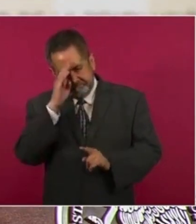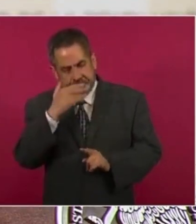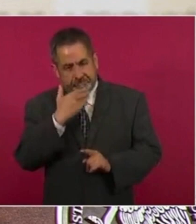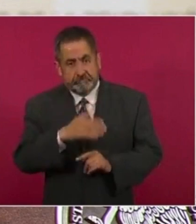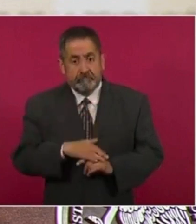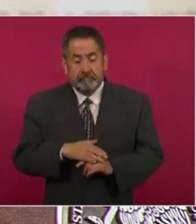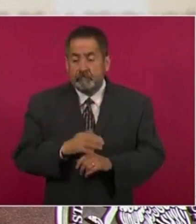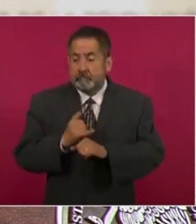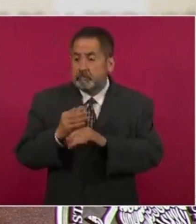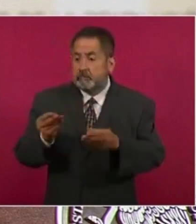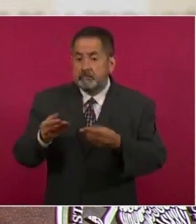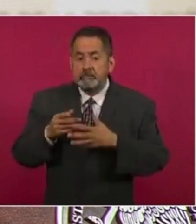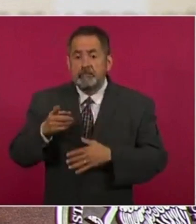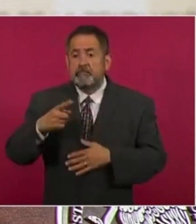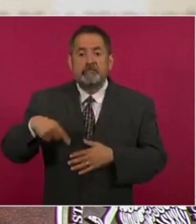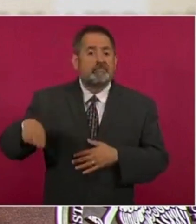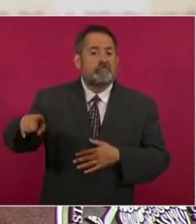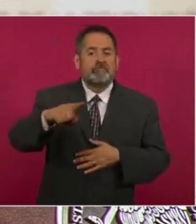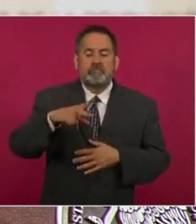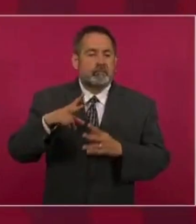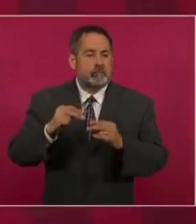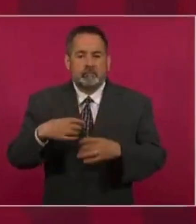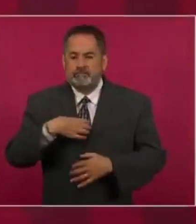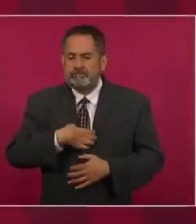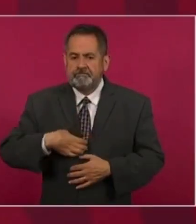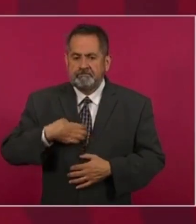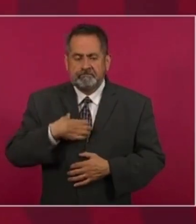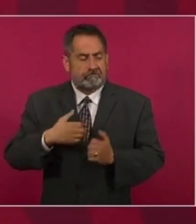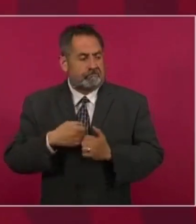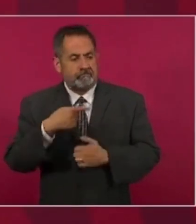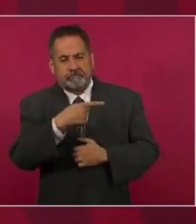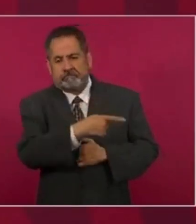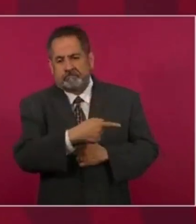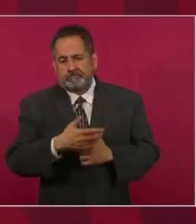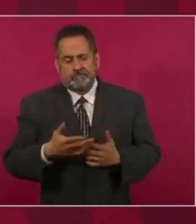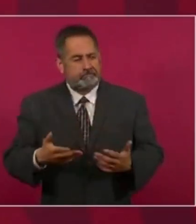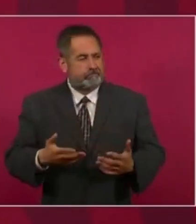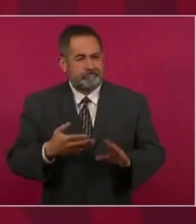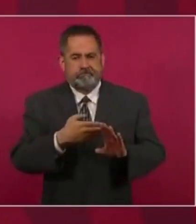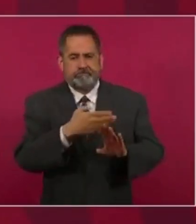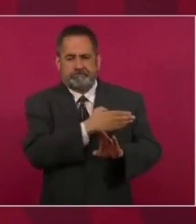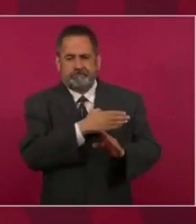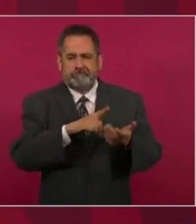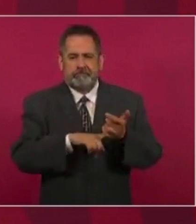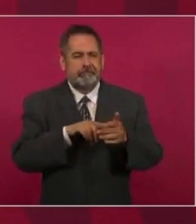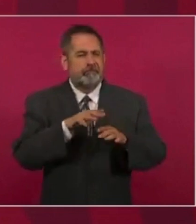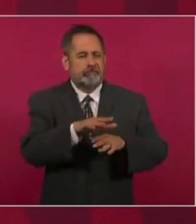la gente no quedó contenta con ellos, con lo que hicieron,